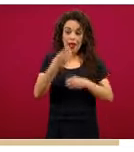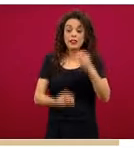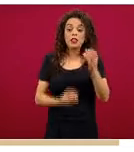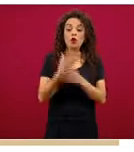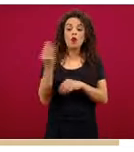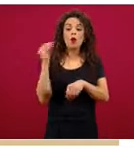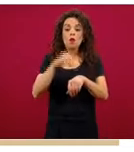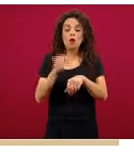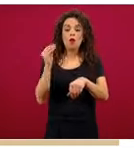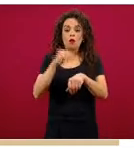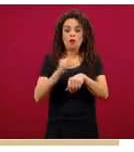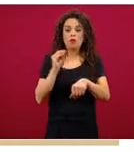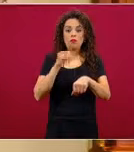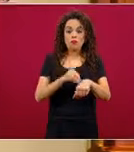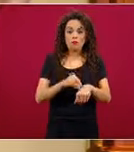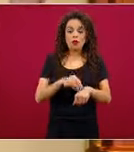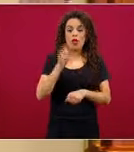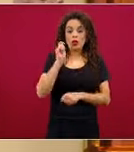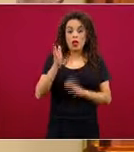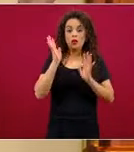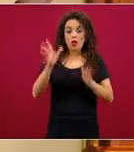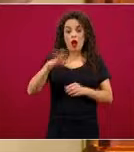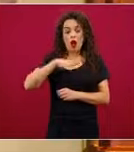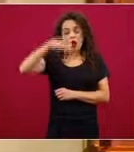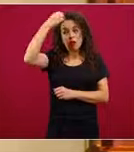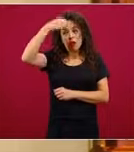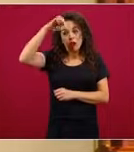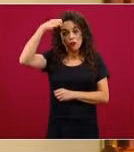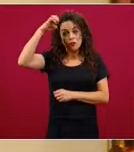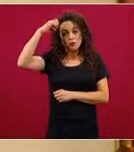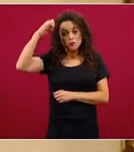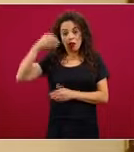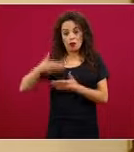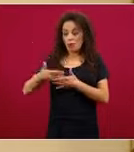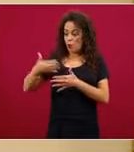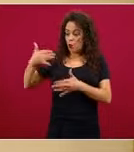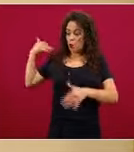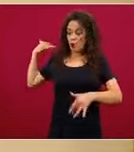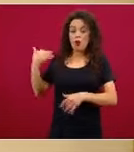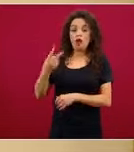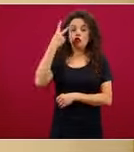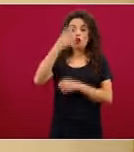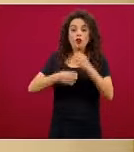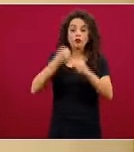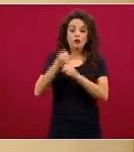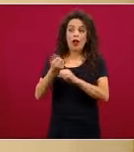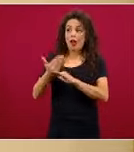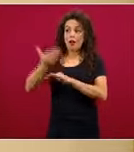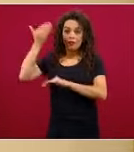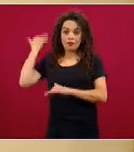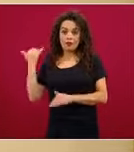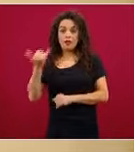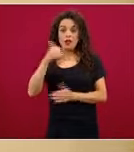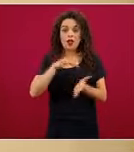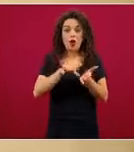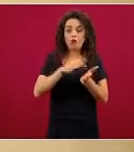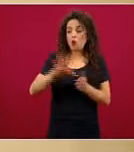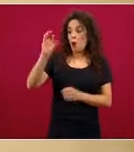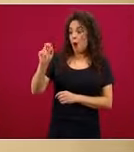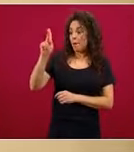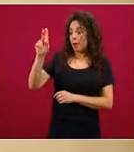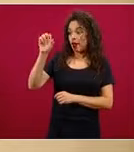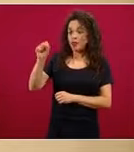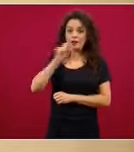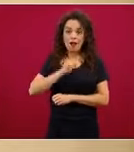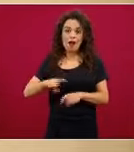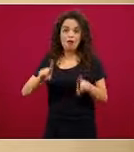tomando como base toda la experiencia ganada en los dos años anteriores y con el apoyo de la OPS, por supuesto también